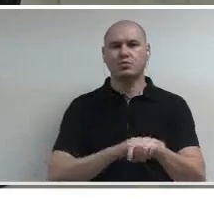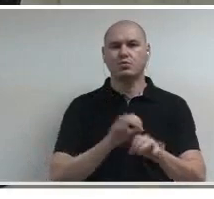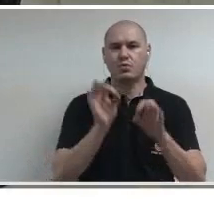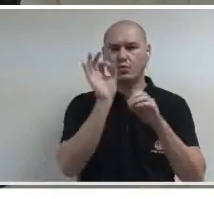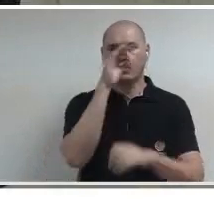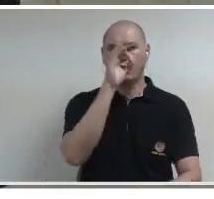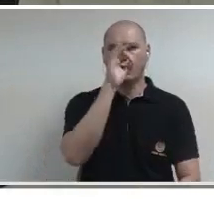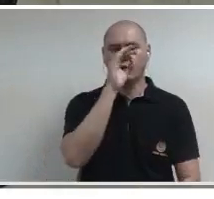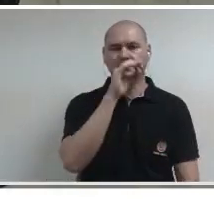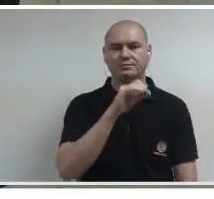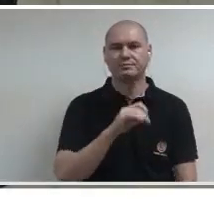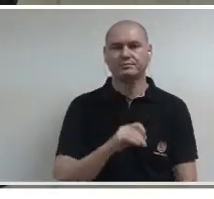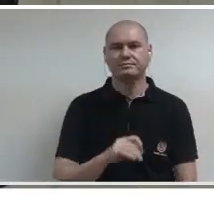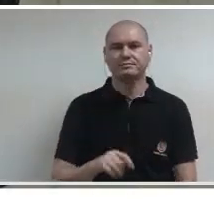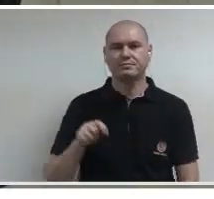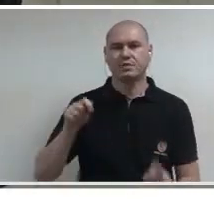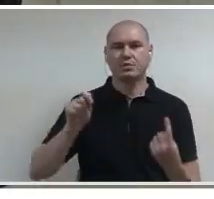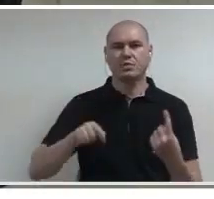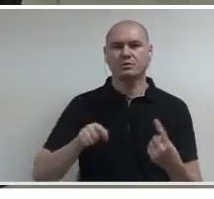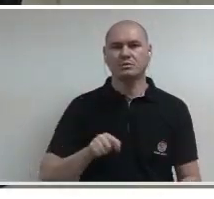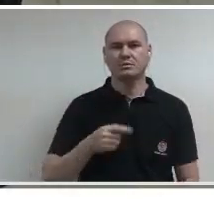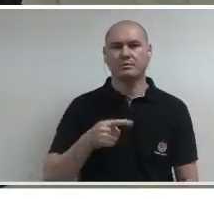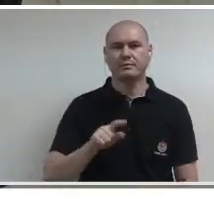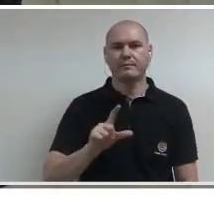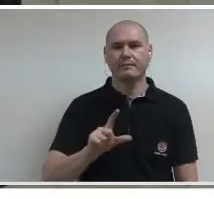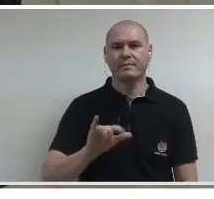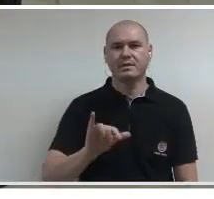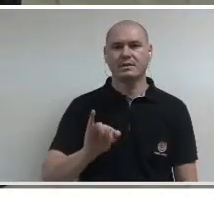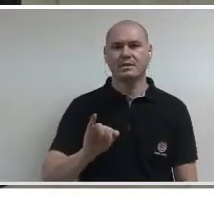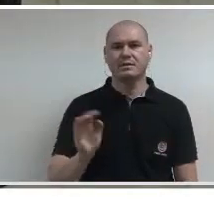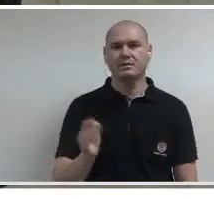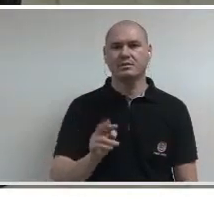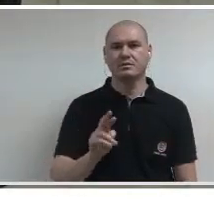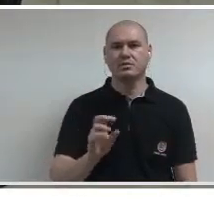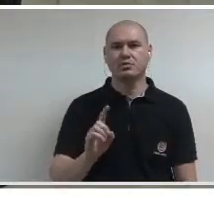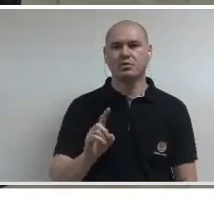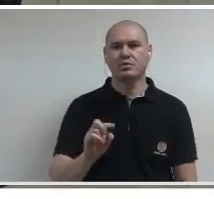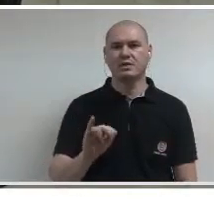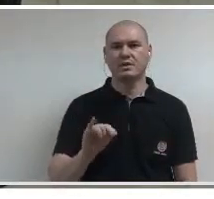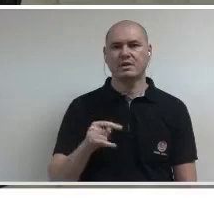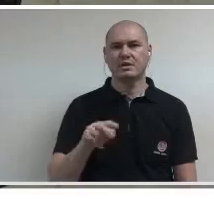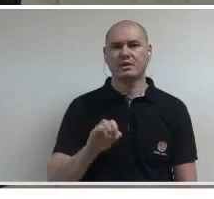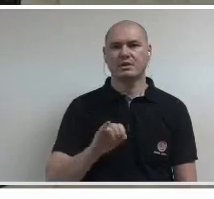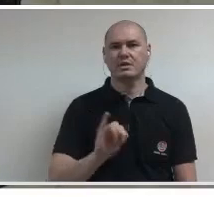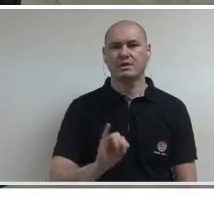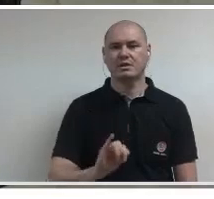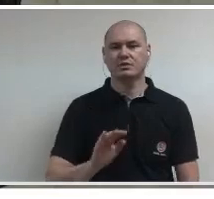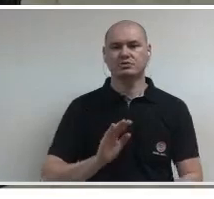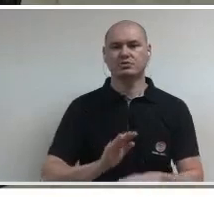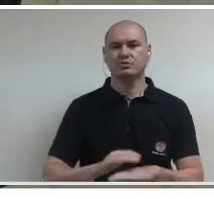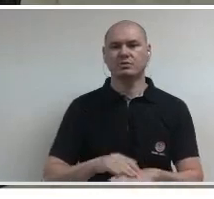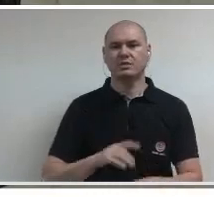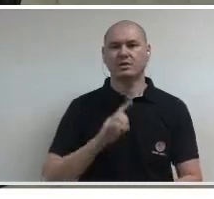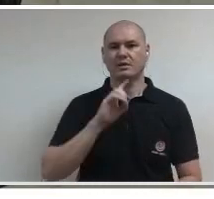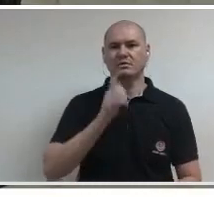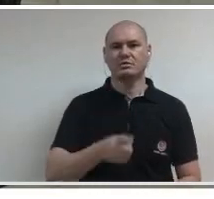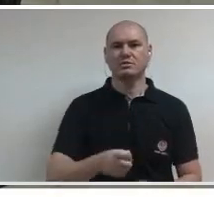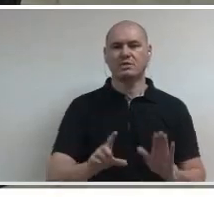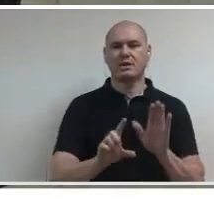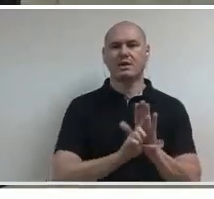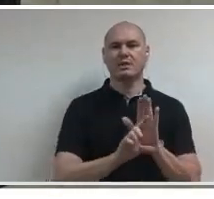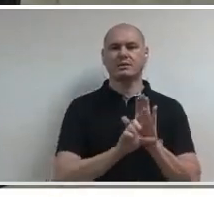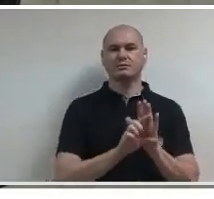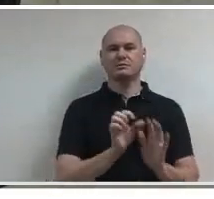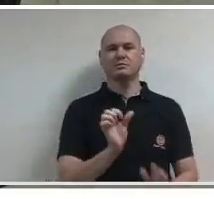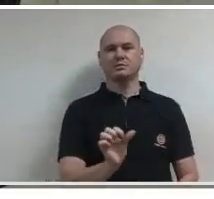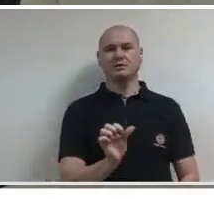Que fuera efectuada por la segunda secretaría Luque de Guarabo, pues magistrada abogada Ramírez Ortellado, Urcaña Andeve, Hay